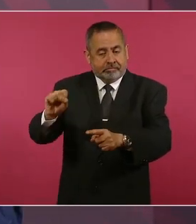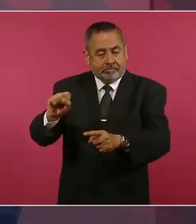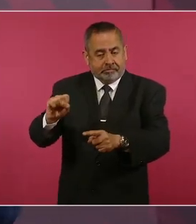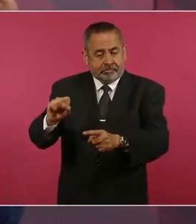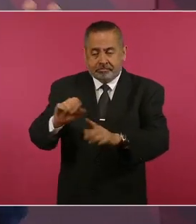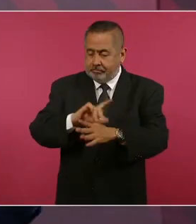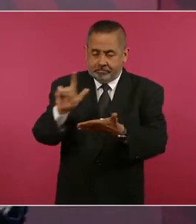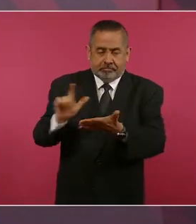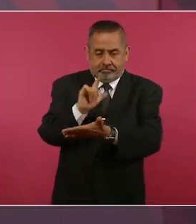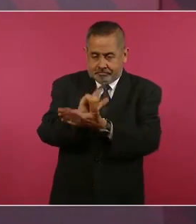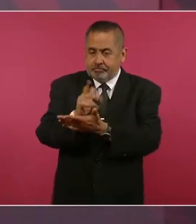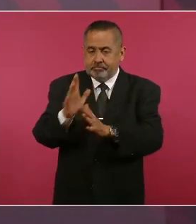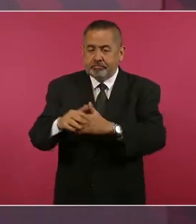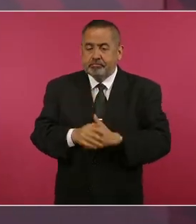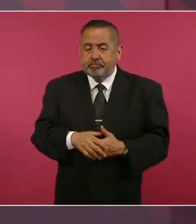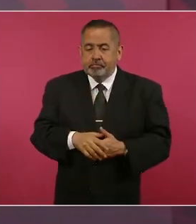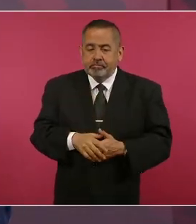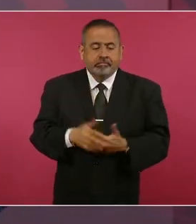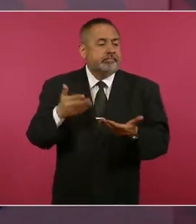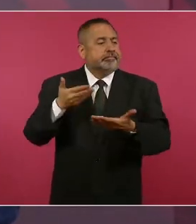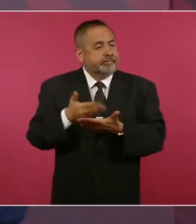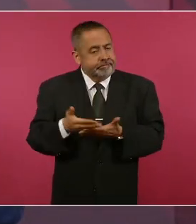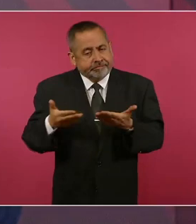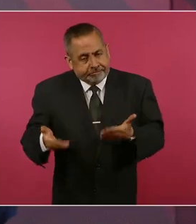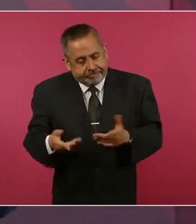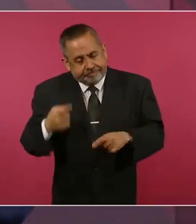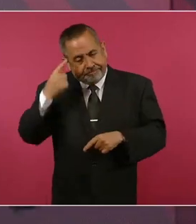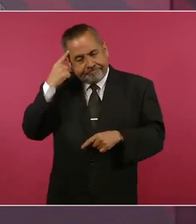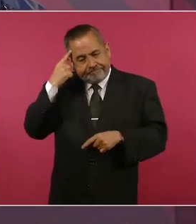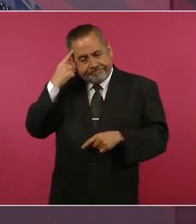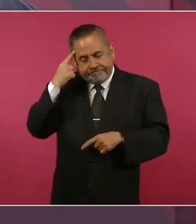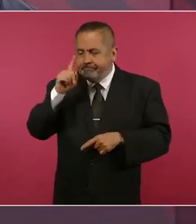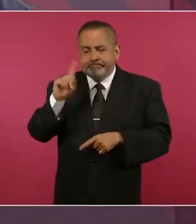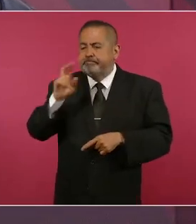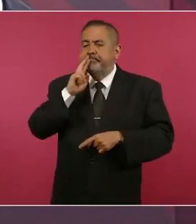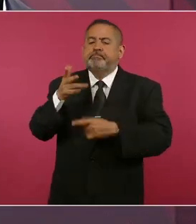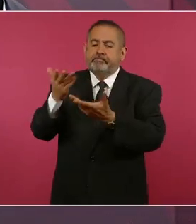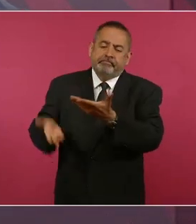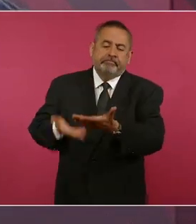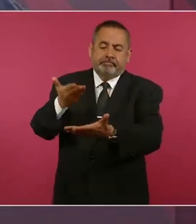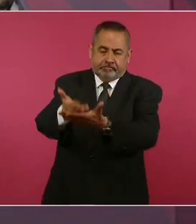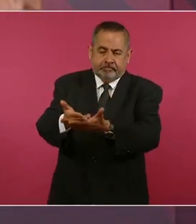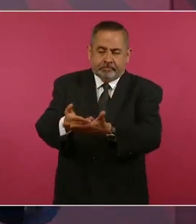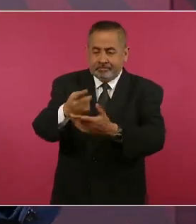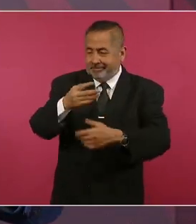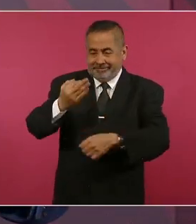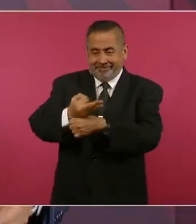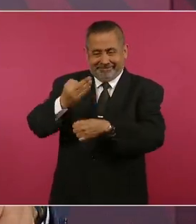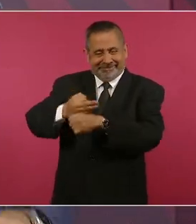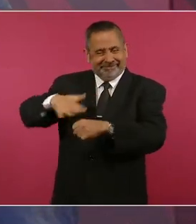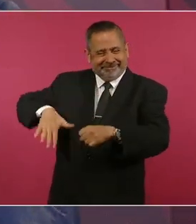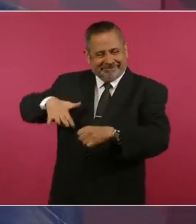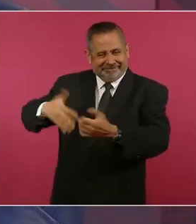Ya está en la ley. Ahora lo que se está planteando en